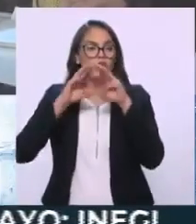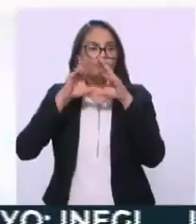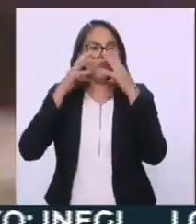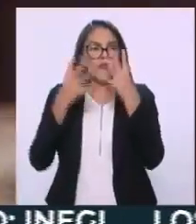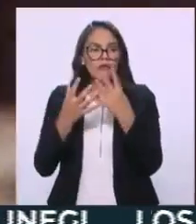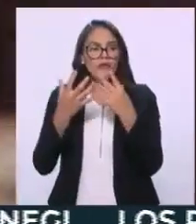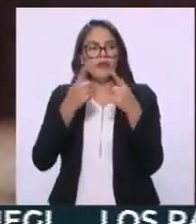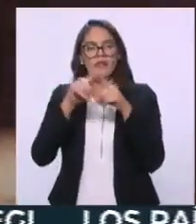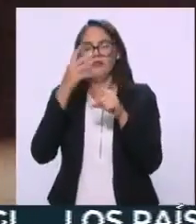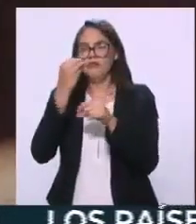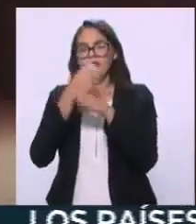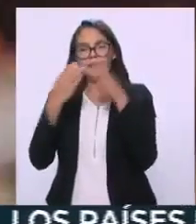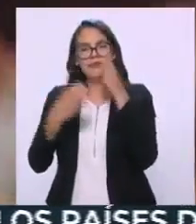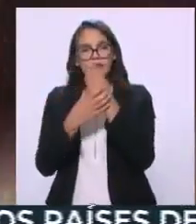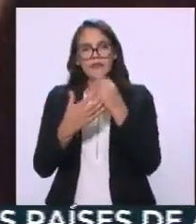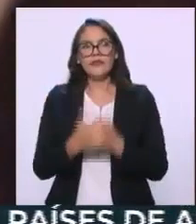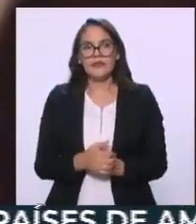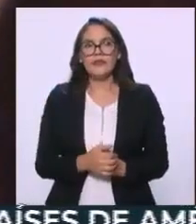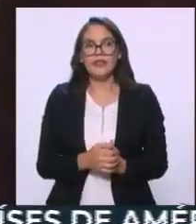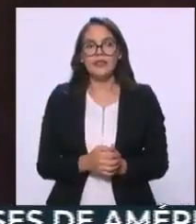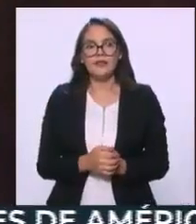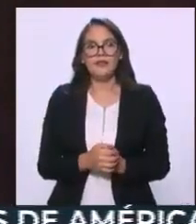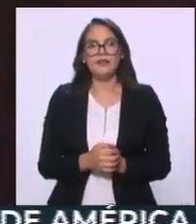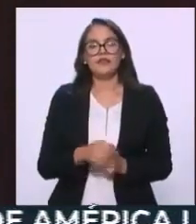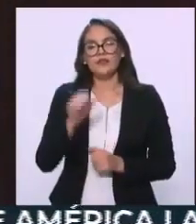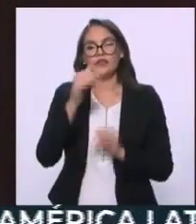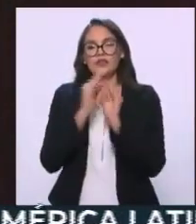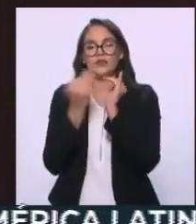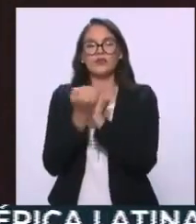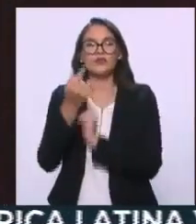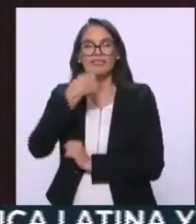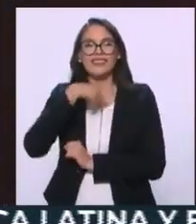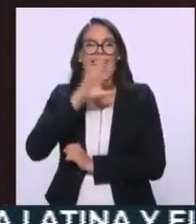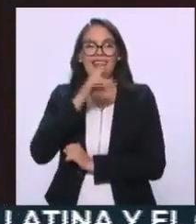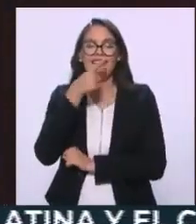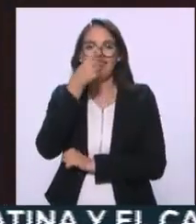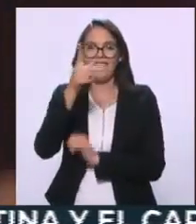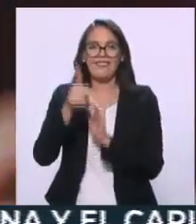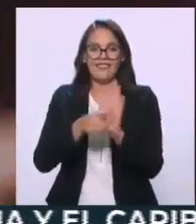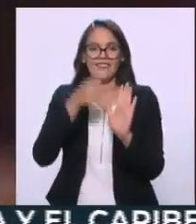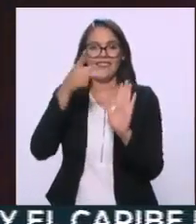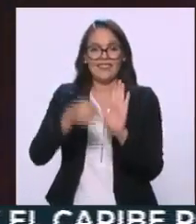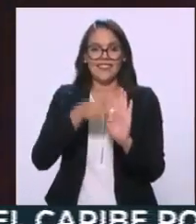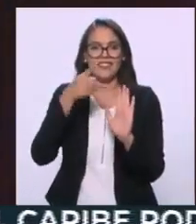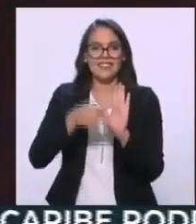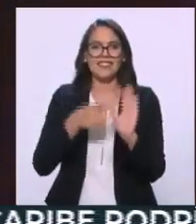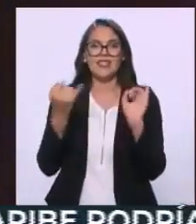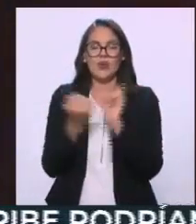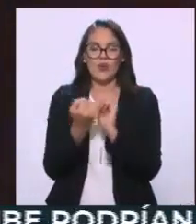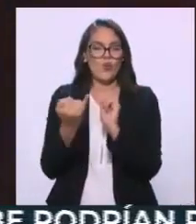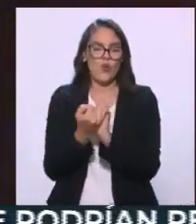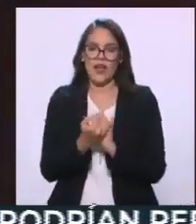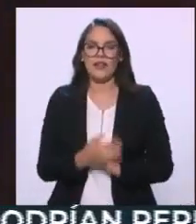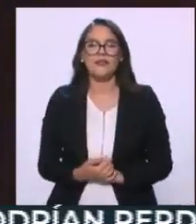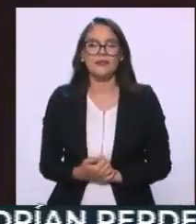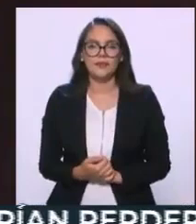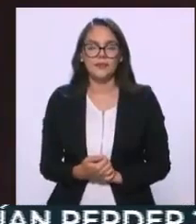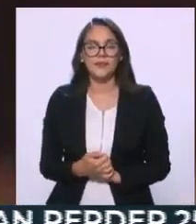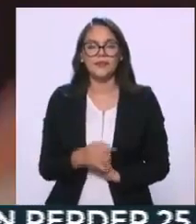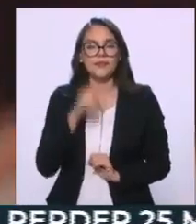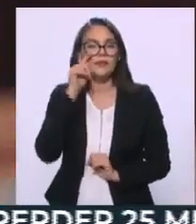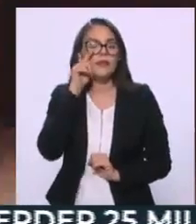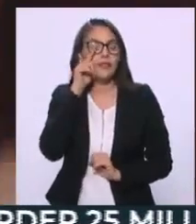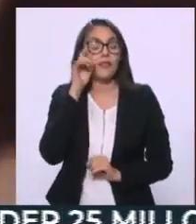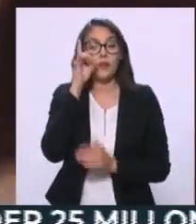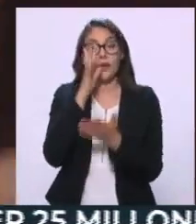en muchos aspectos. En ese sentido, como tratamos de insistir, porque al final nuestra única ganancia en esta vida no